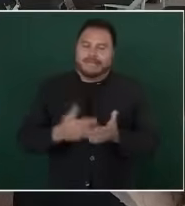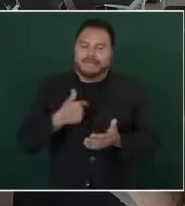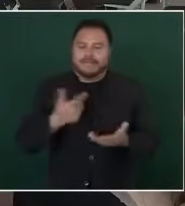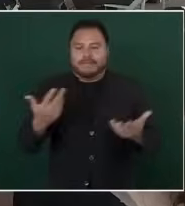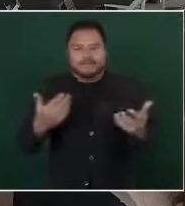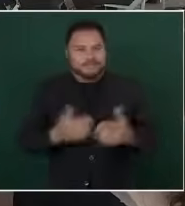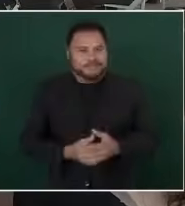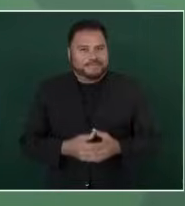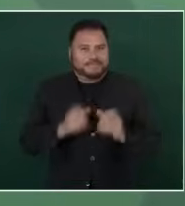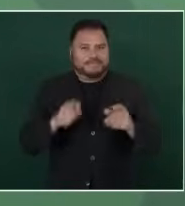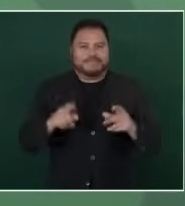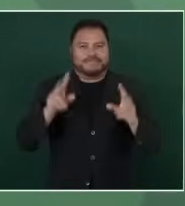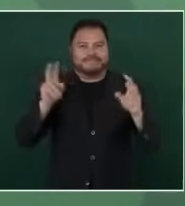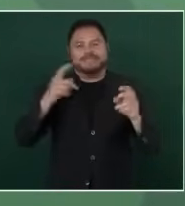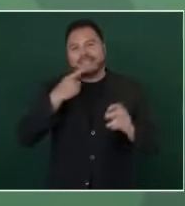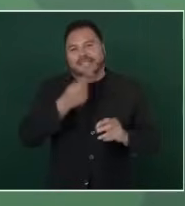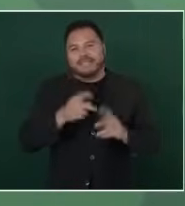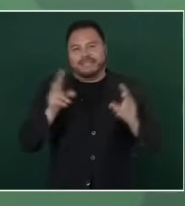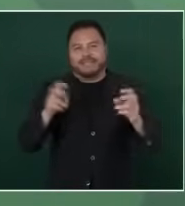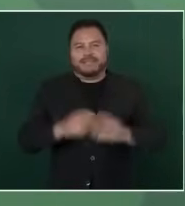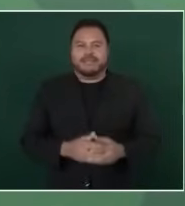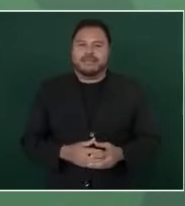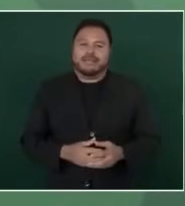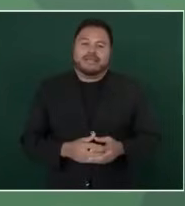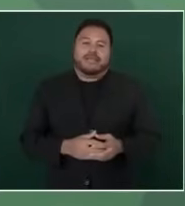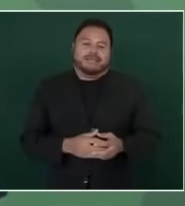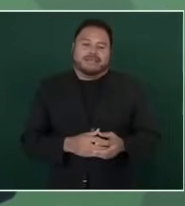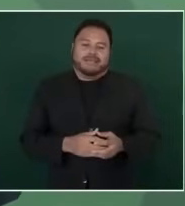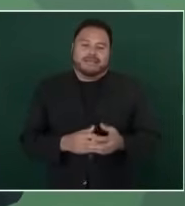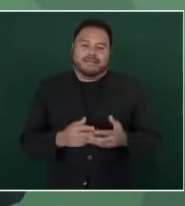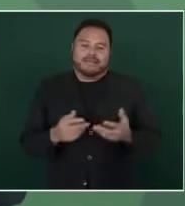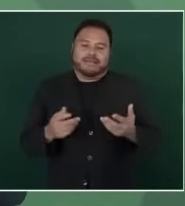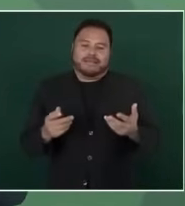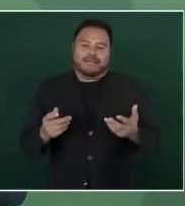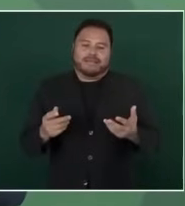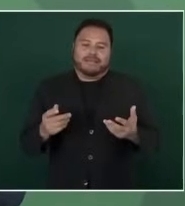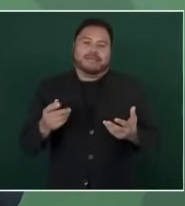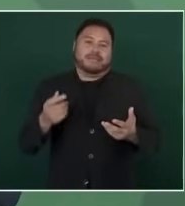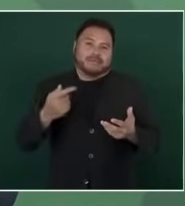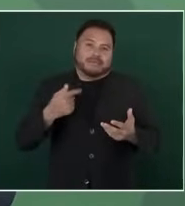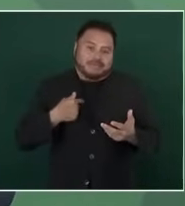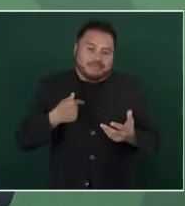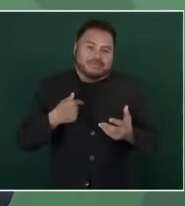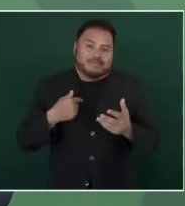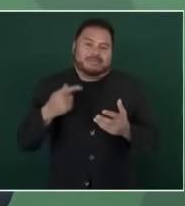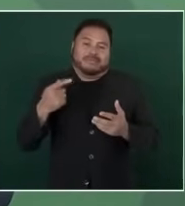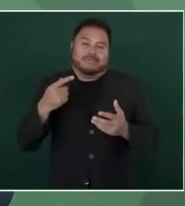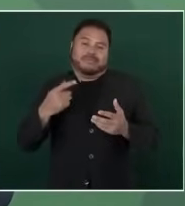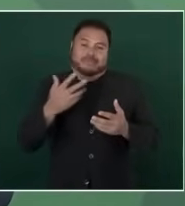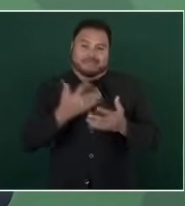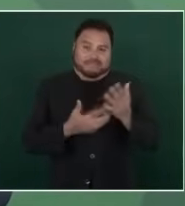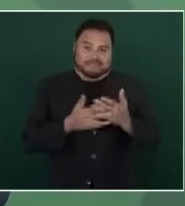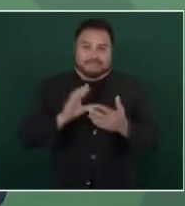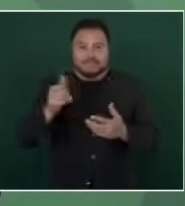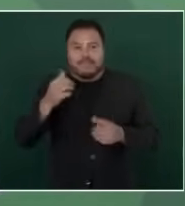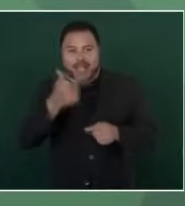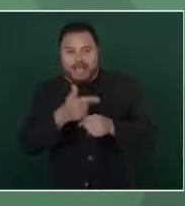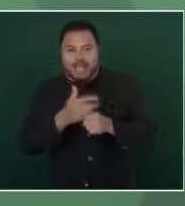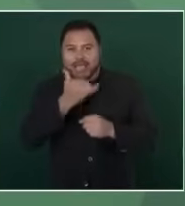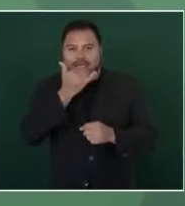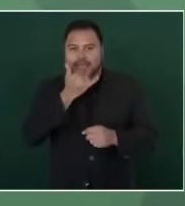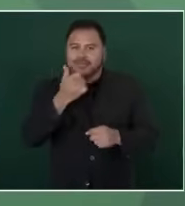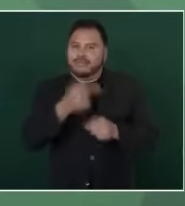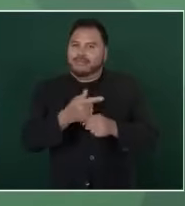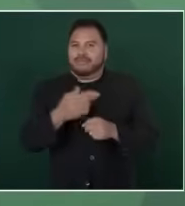como se dice en el béisbol. Aquí son muy buenos para el béisbol, Baja California,